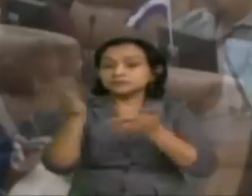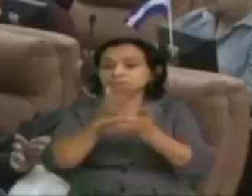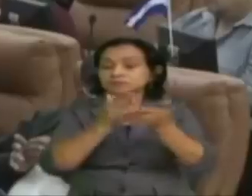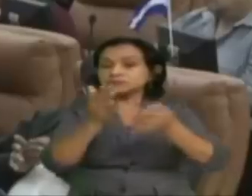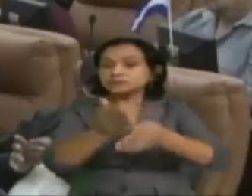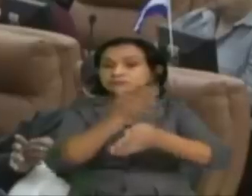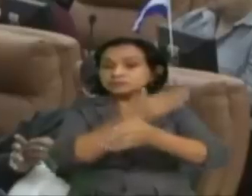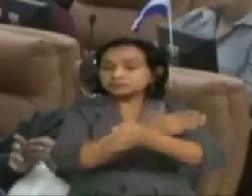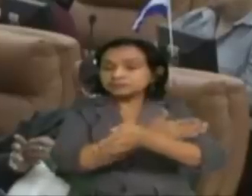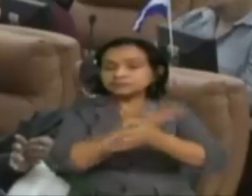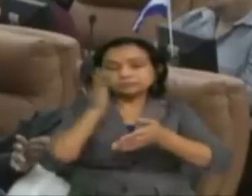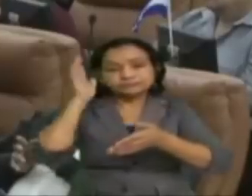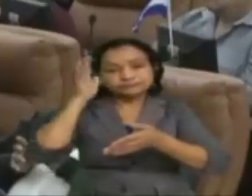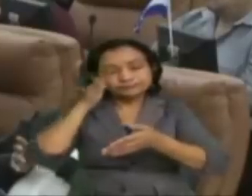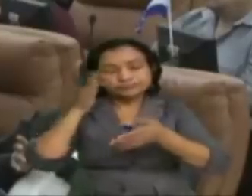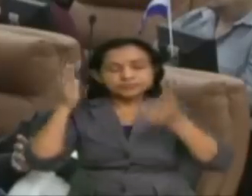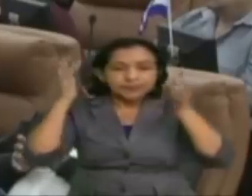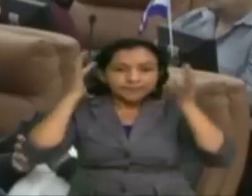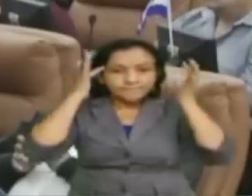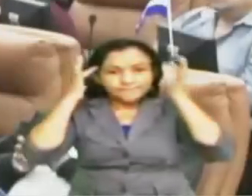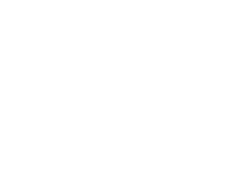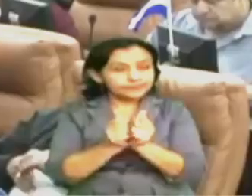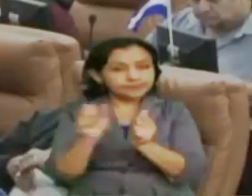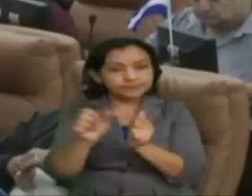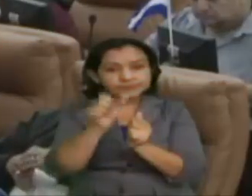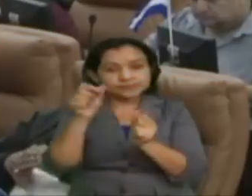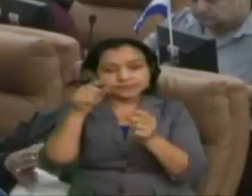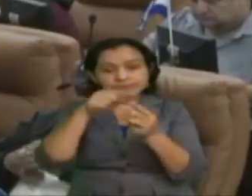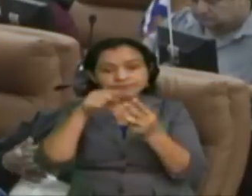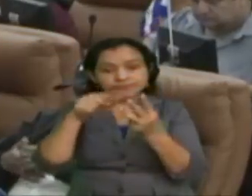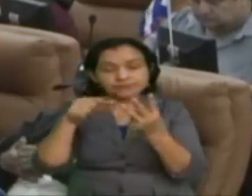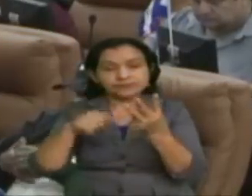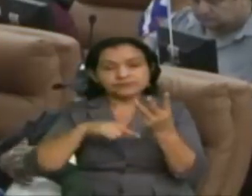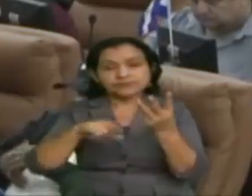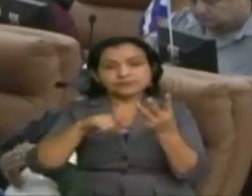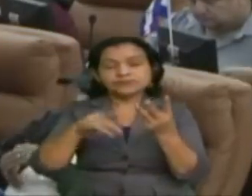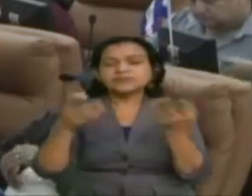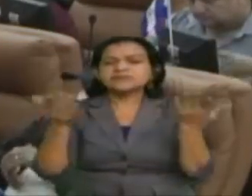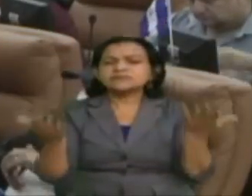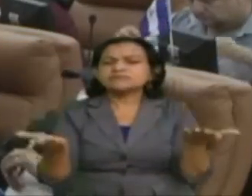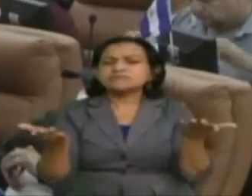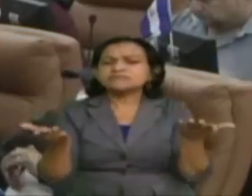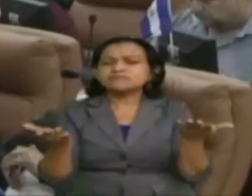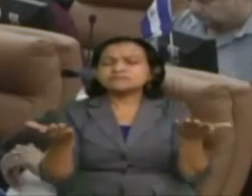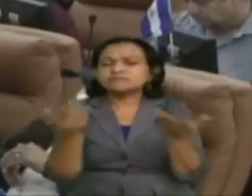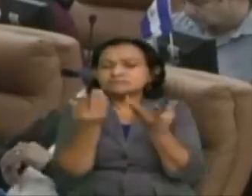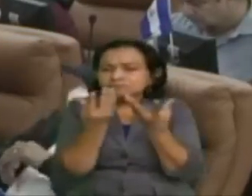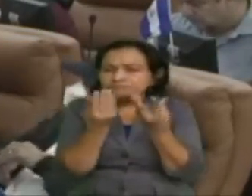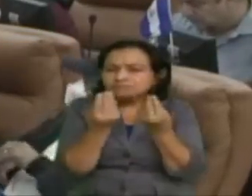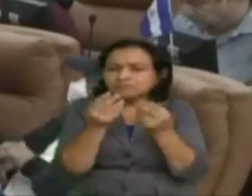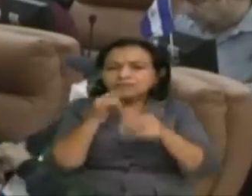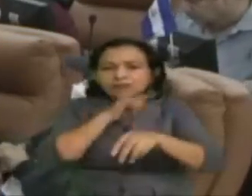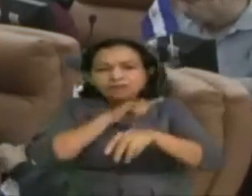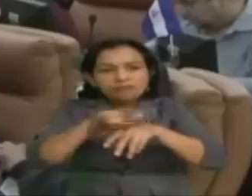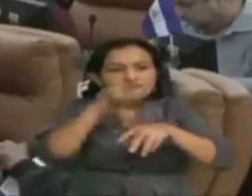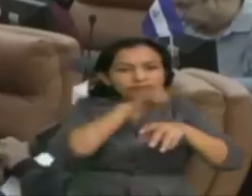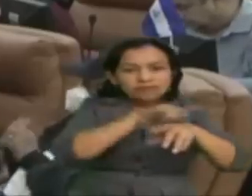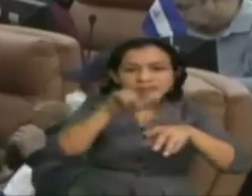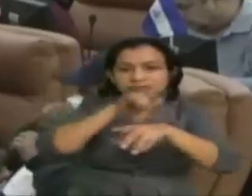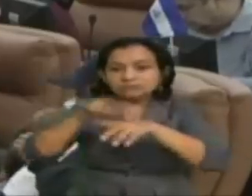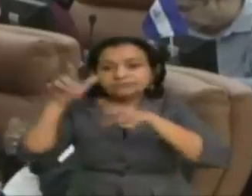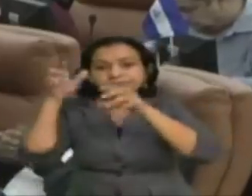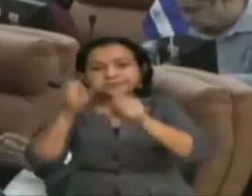muy tristes y muy preocupantes para Nicaragua, que buscan promover ese temor de persecución bien